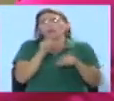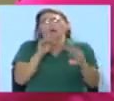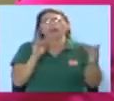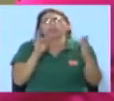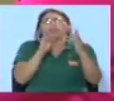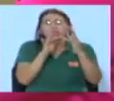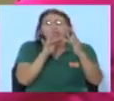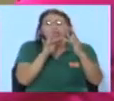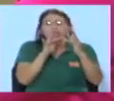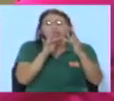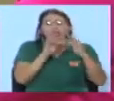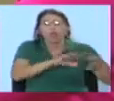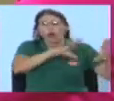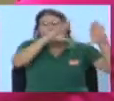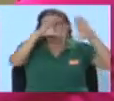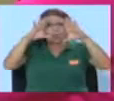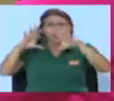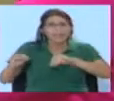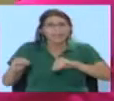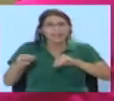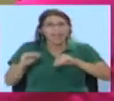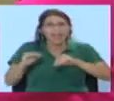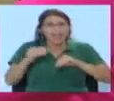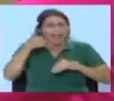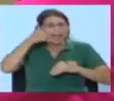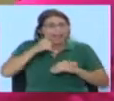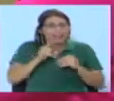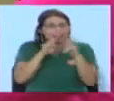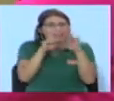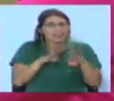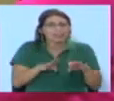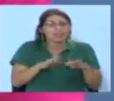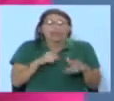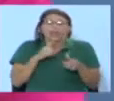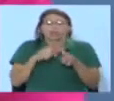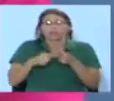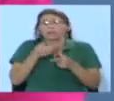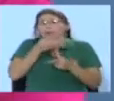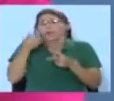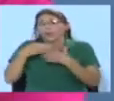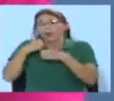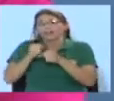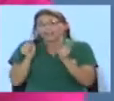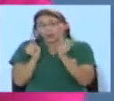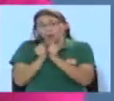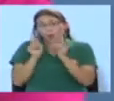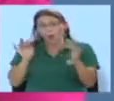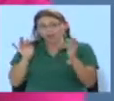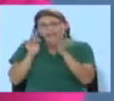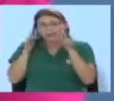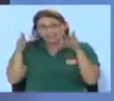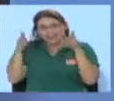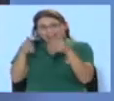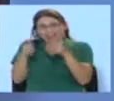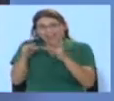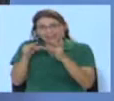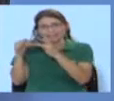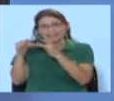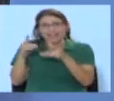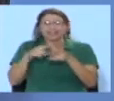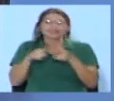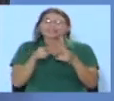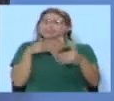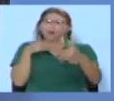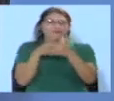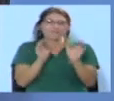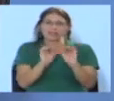para resolver sus problemas de conectividad, estarían haciéndolo en sus conexiones dedicadas y eso afectaría menos la red. El problema acá es que,